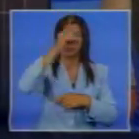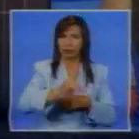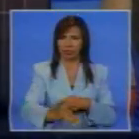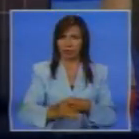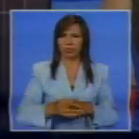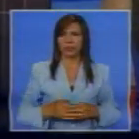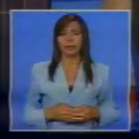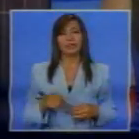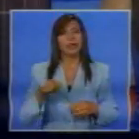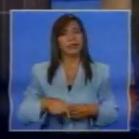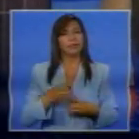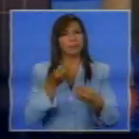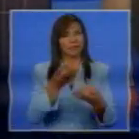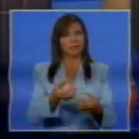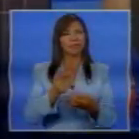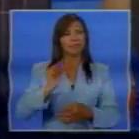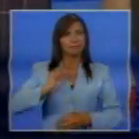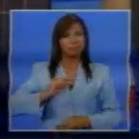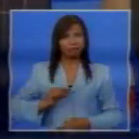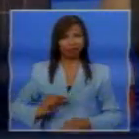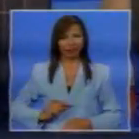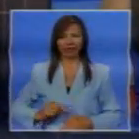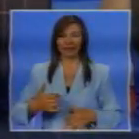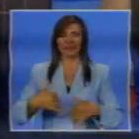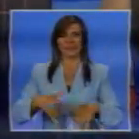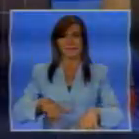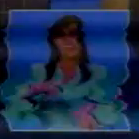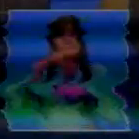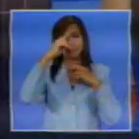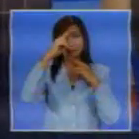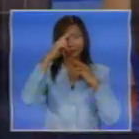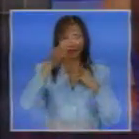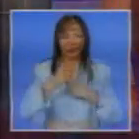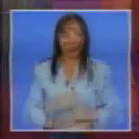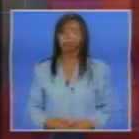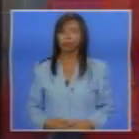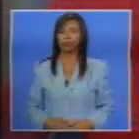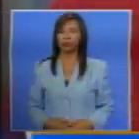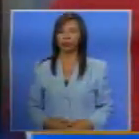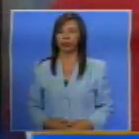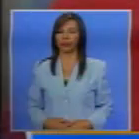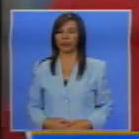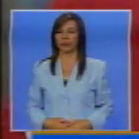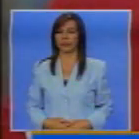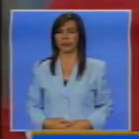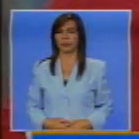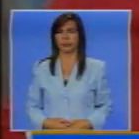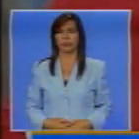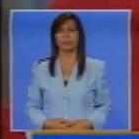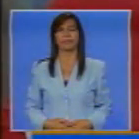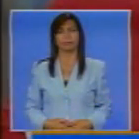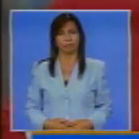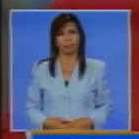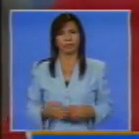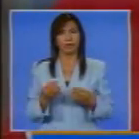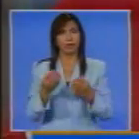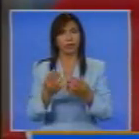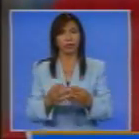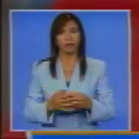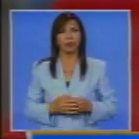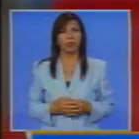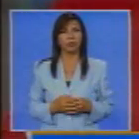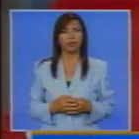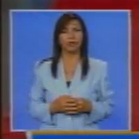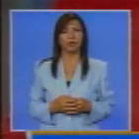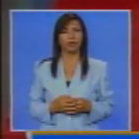la Delegación Electoral Provincial de Pichincha. Gisela, tú continúas con más en estudios. Muy buenas tardes. Le contamos ahora que por más de